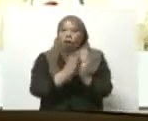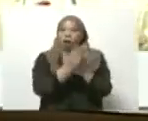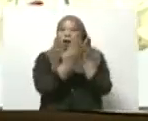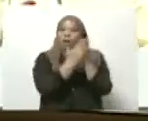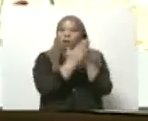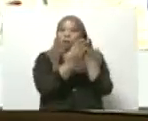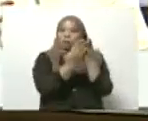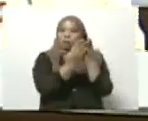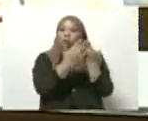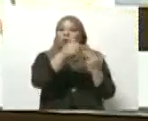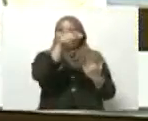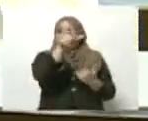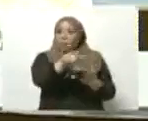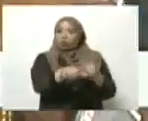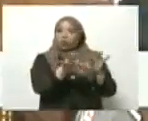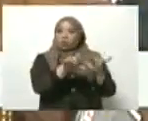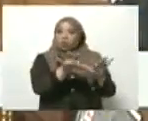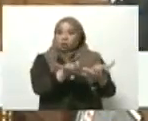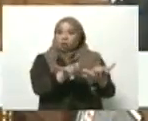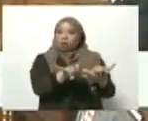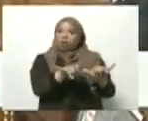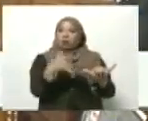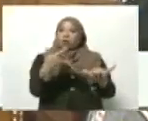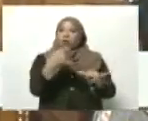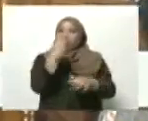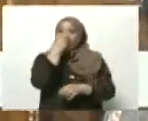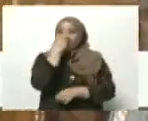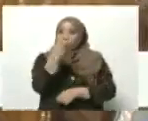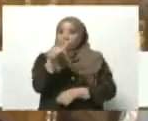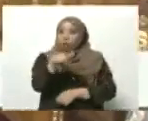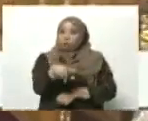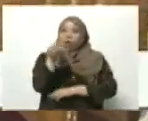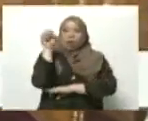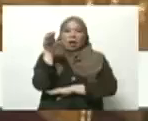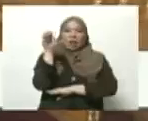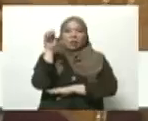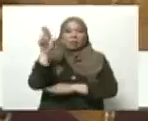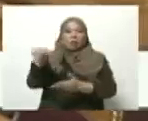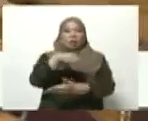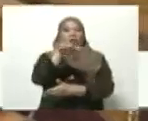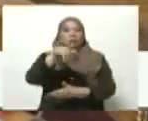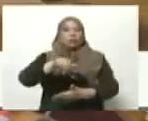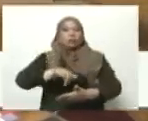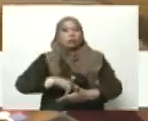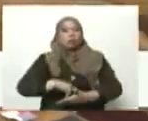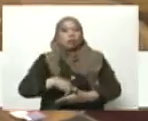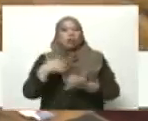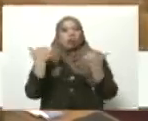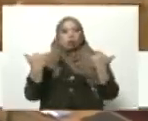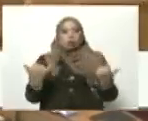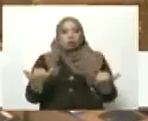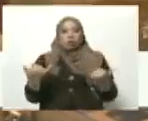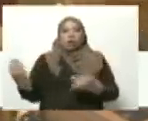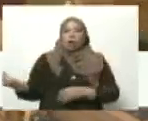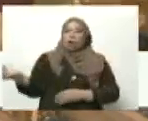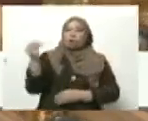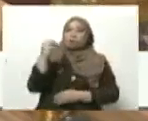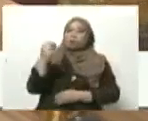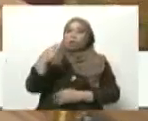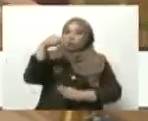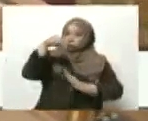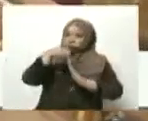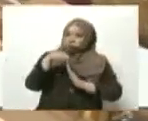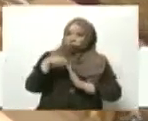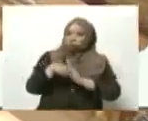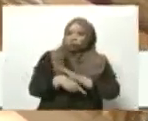de hoy Samuel Moncada es el invitado de la Asamblea Nacional precisamente para abordar a